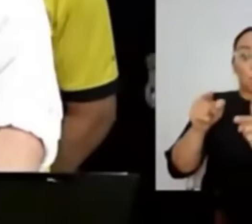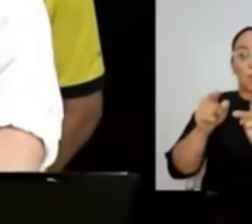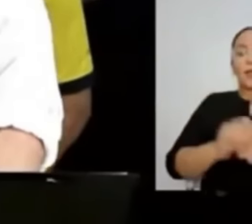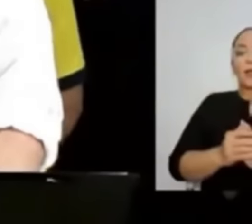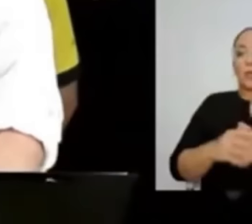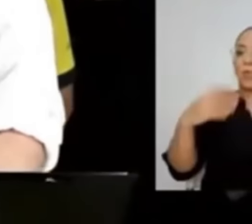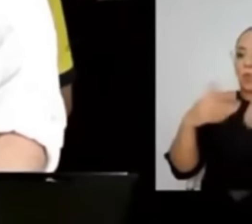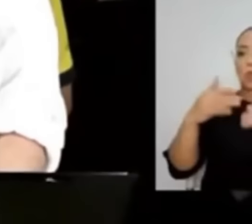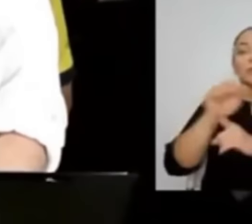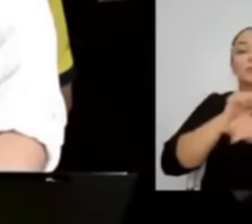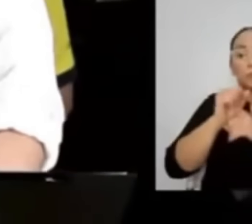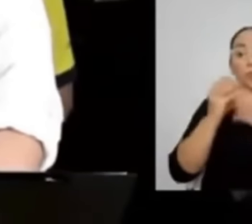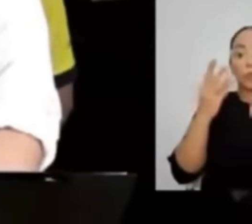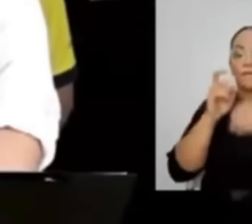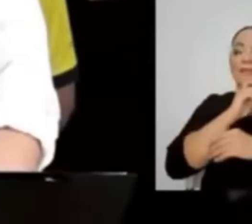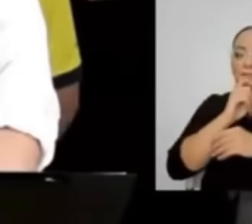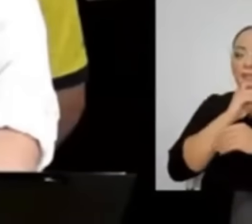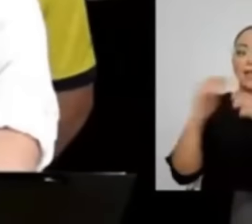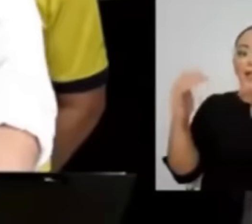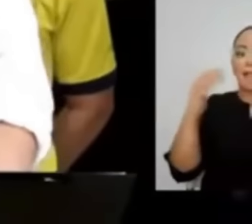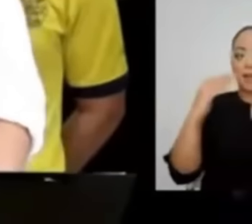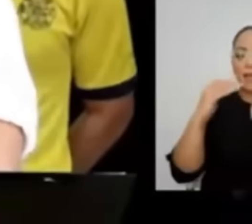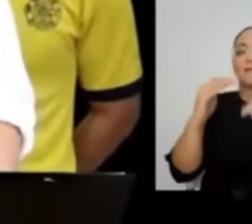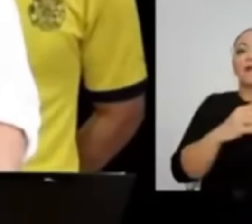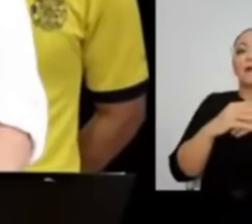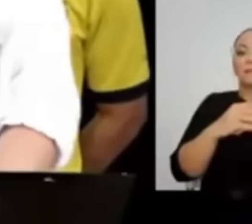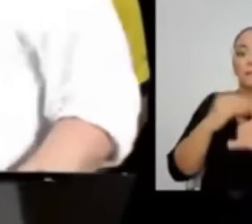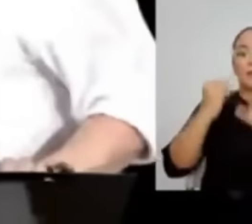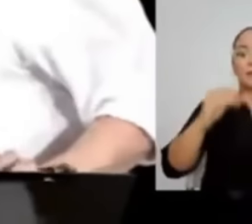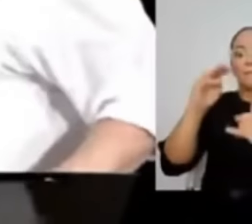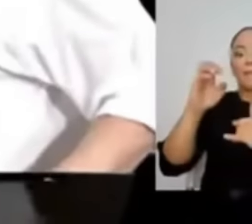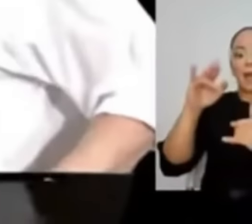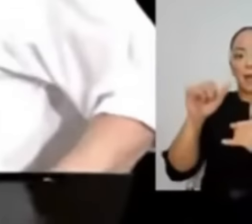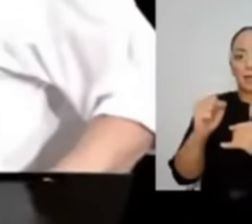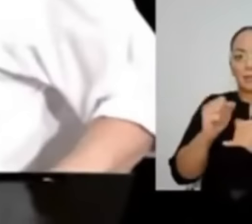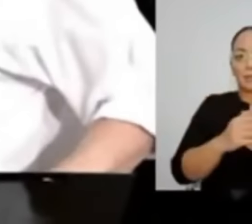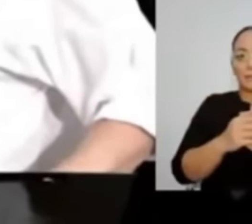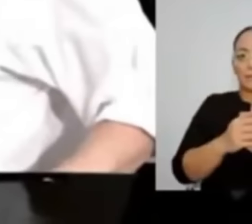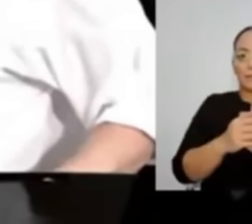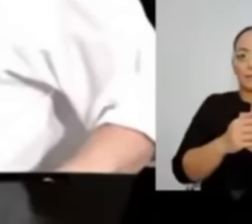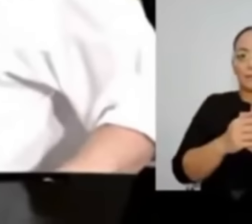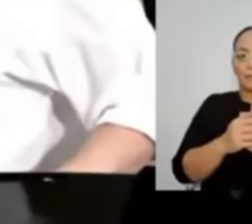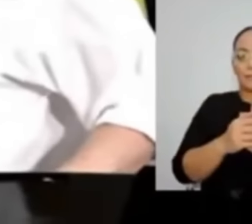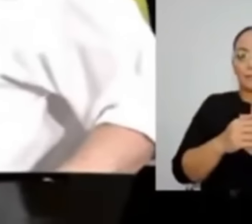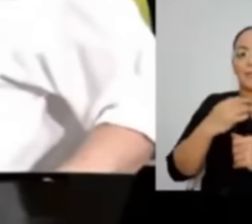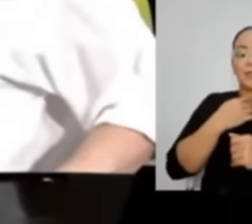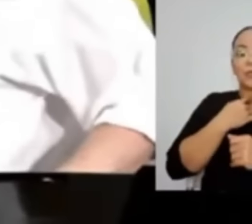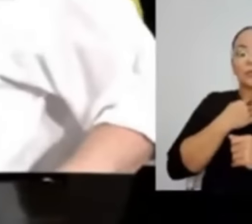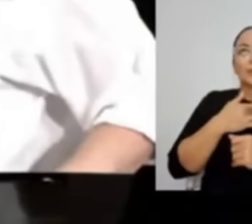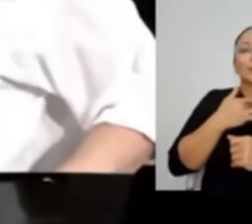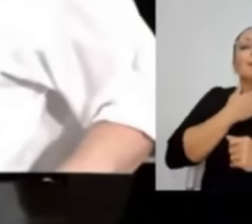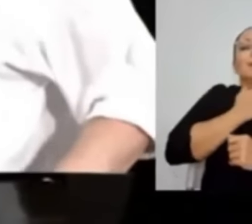en situaciones muy difíciles en la guerra contra las maras. Y me puso un nudo en la